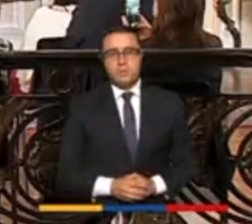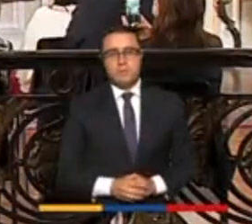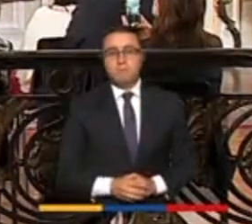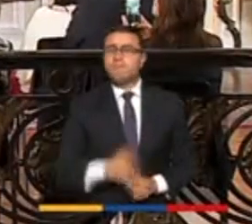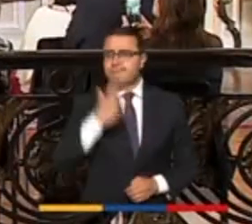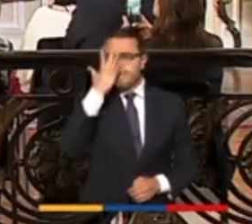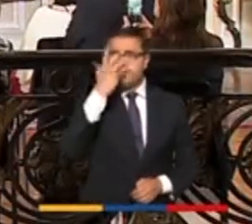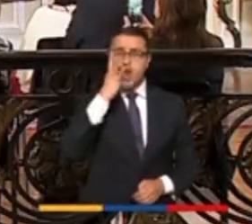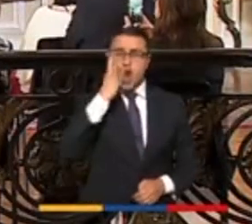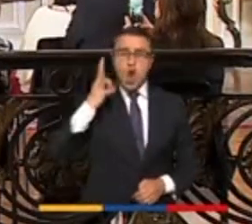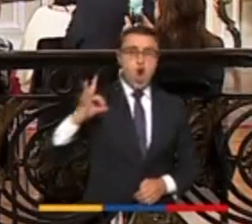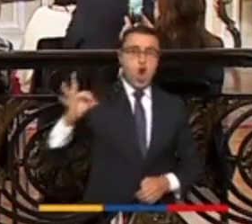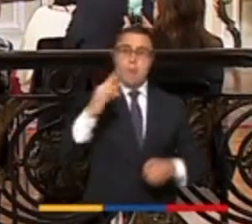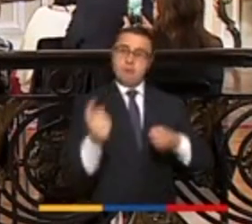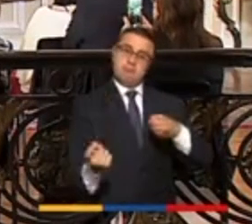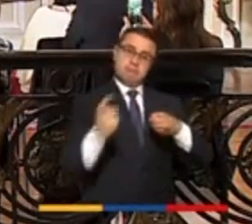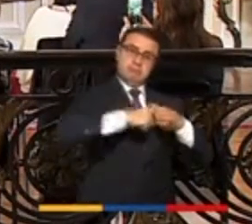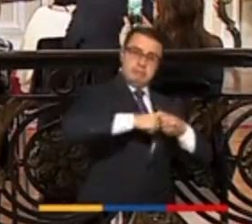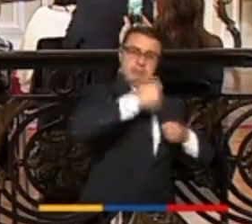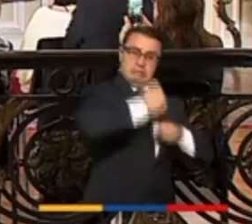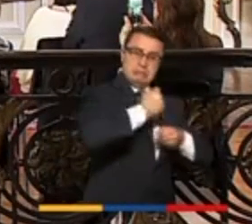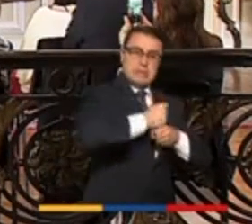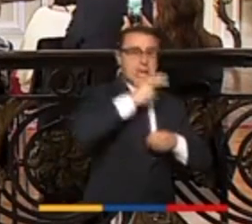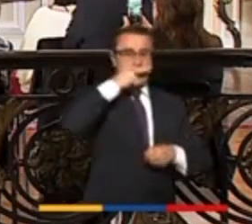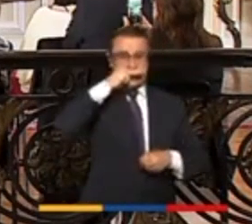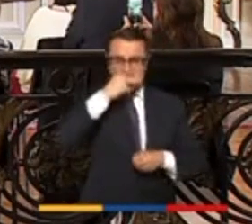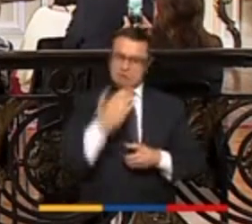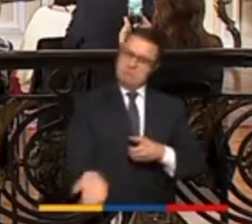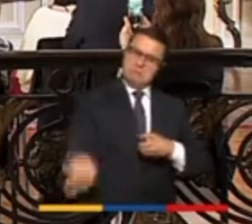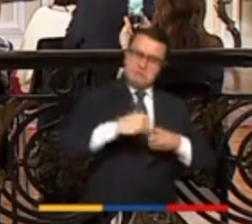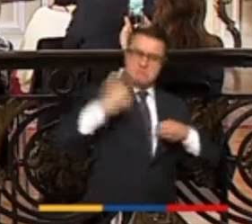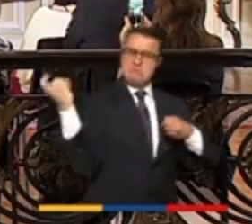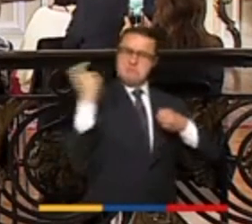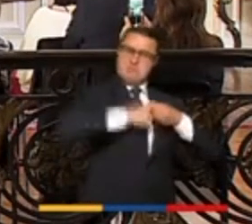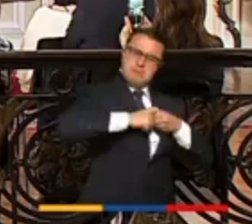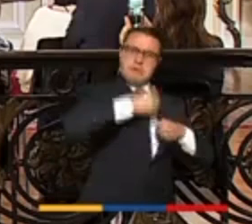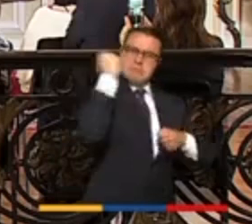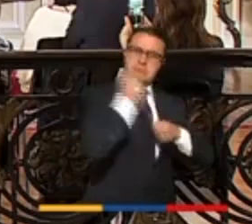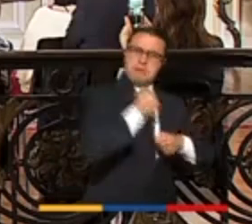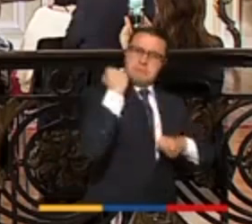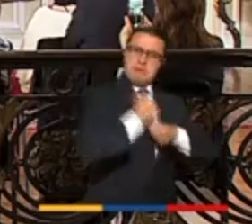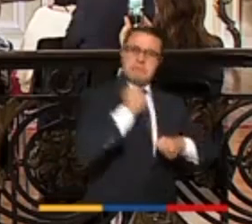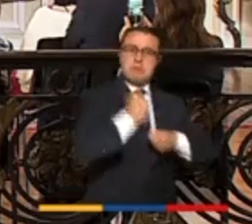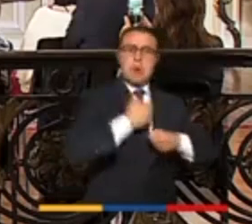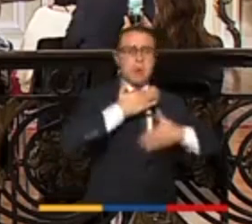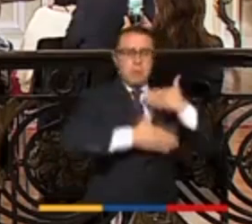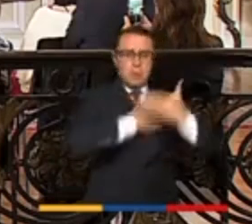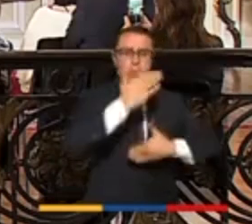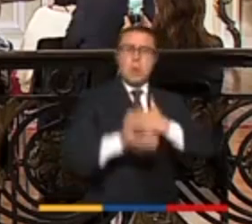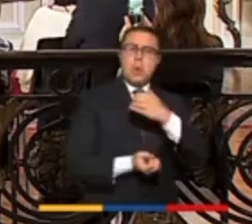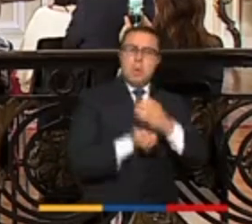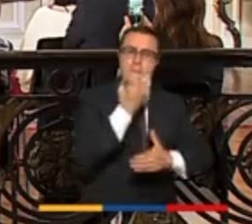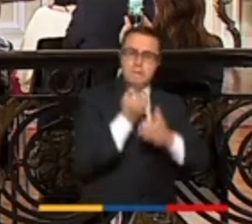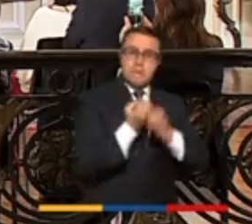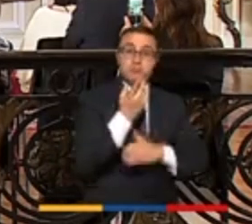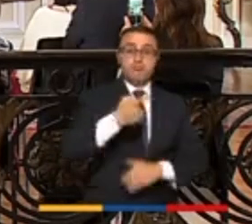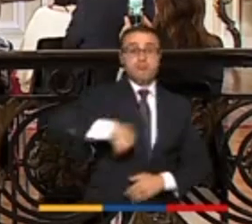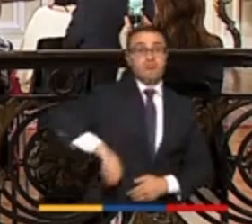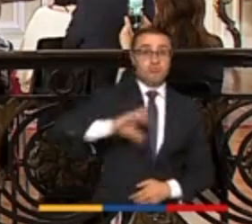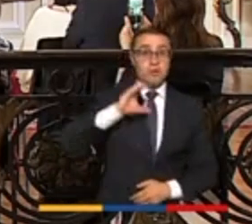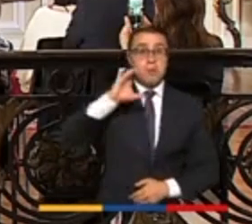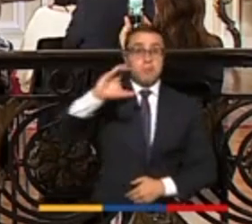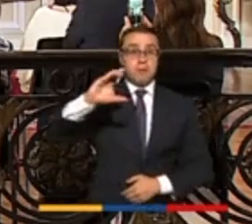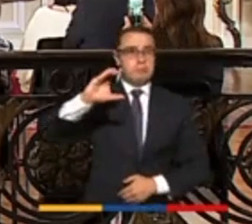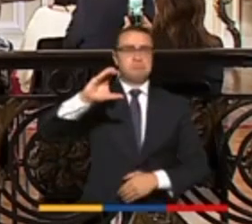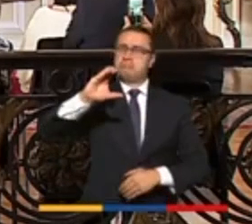son esclavizados, si son niños, en procesos productivos con salarios completamente